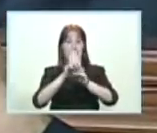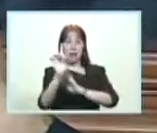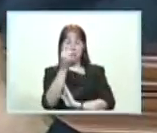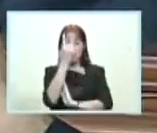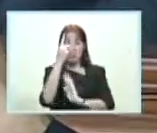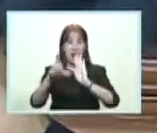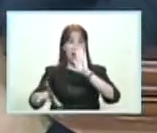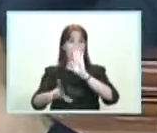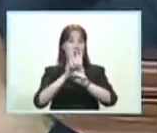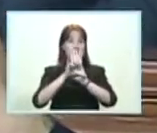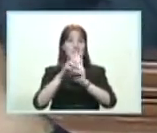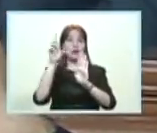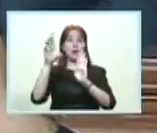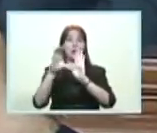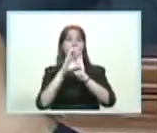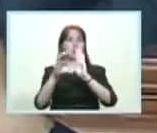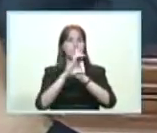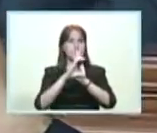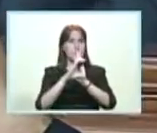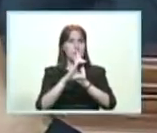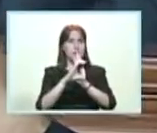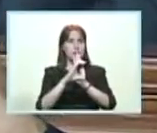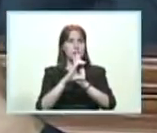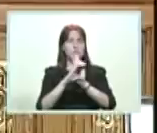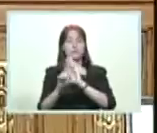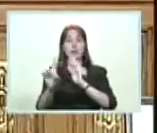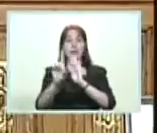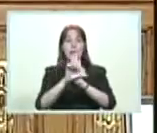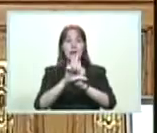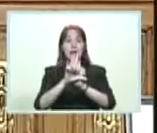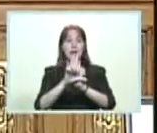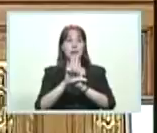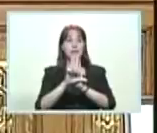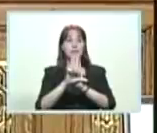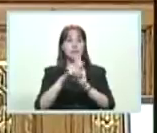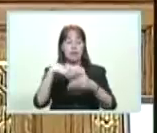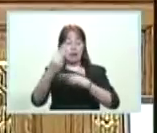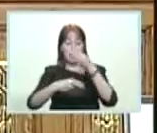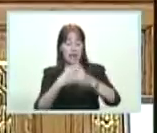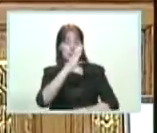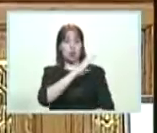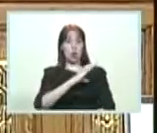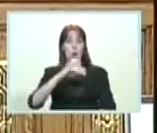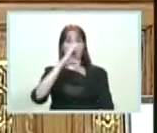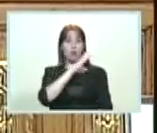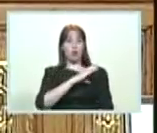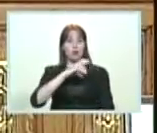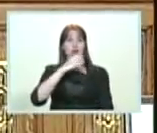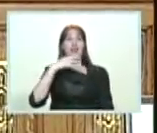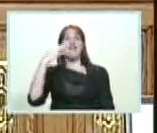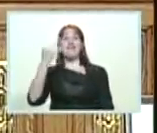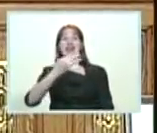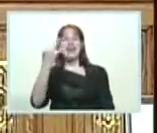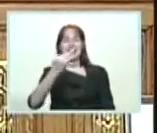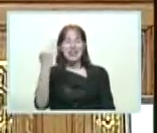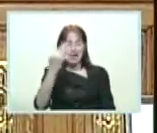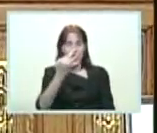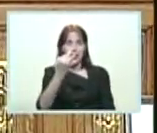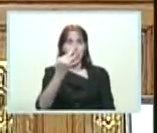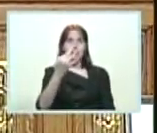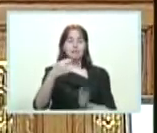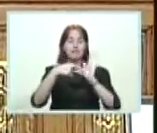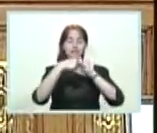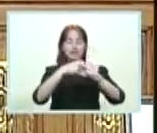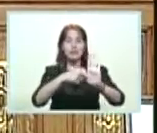primera ley constitucional. La ley constitucional que crea la Comisión por la Verdad,